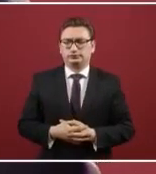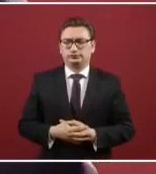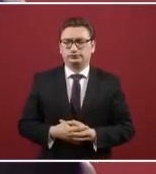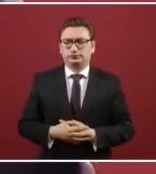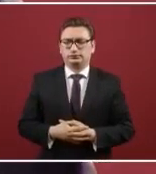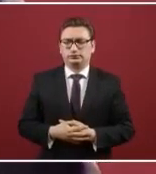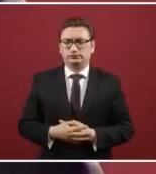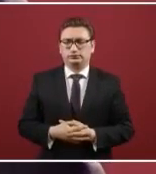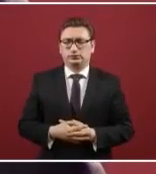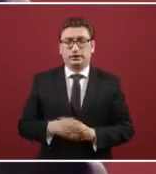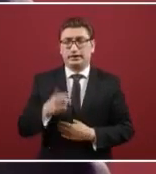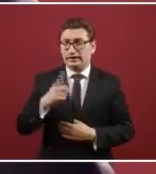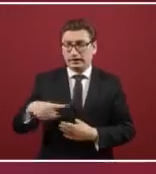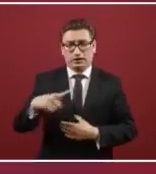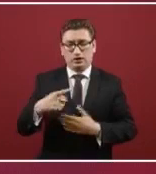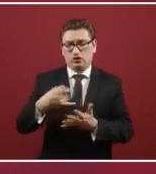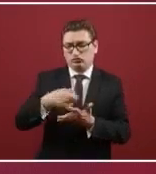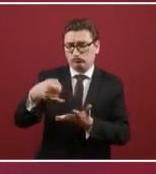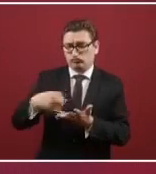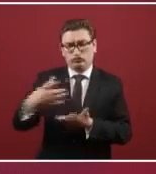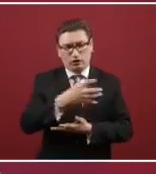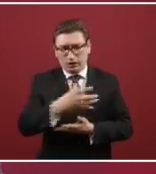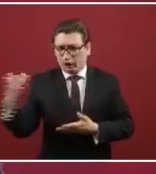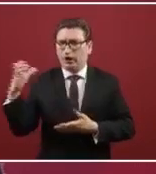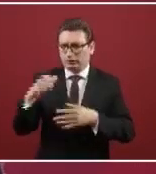por trabajar la tierra.